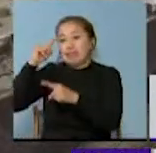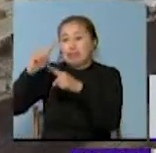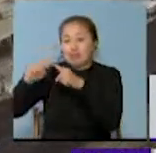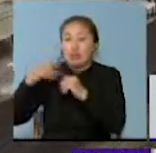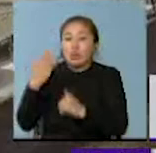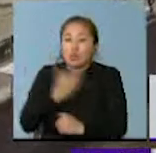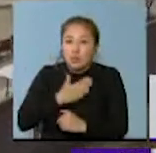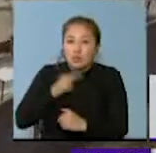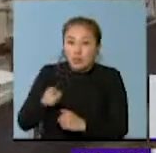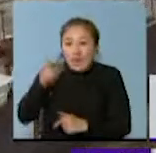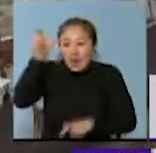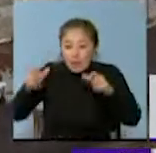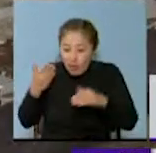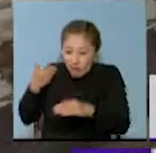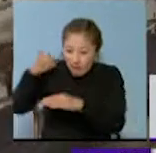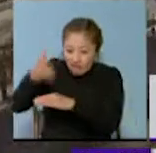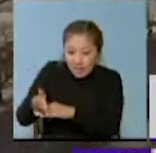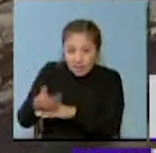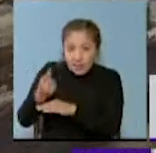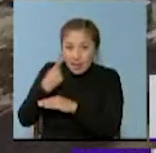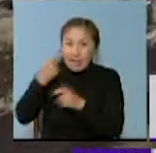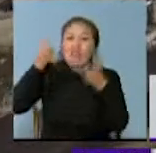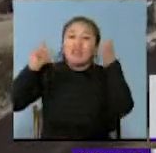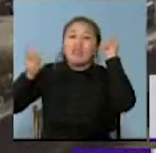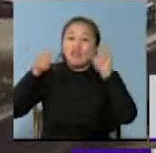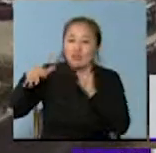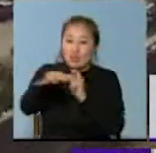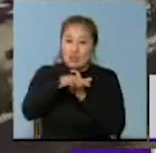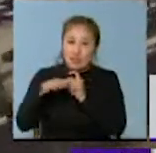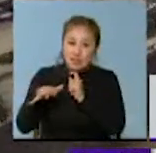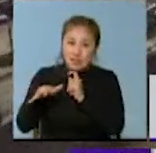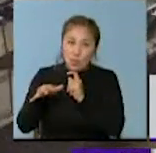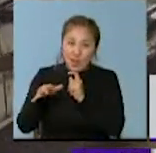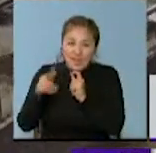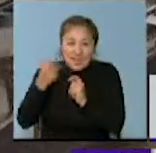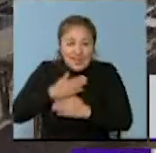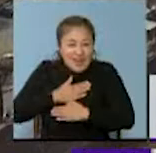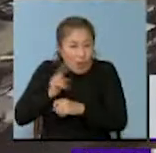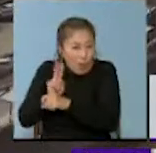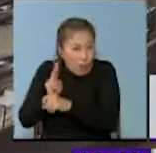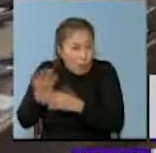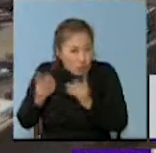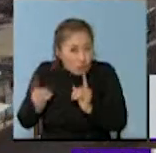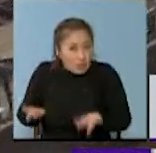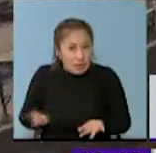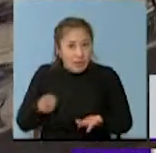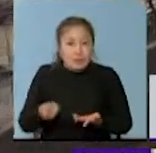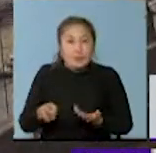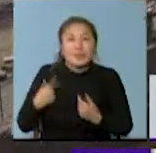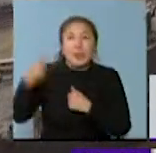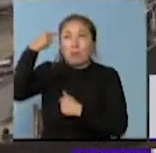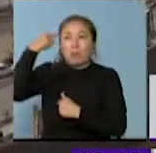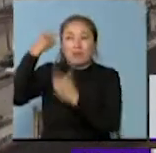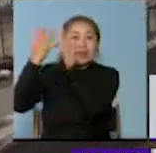en que el ciudadano se apropie de la mejor manera de este lugar y la apropiación también conlleva al cuidado y a la concientización